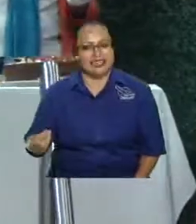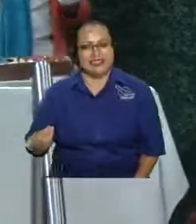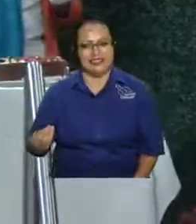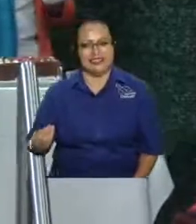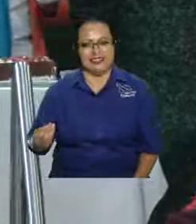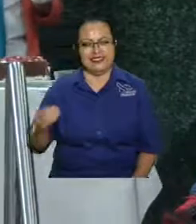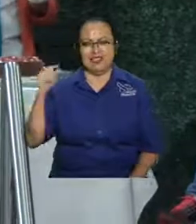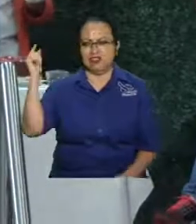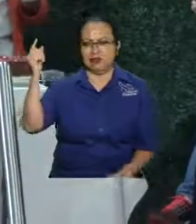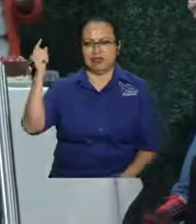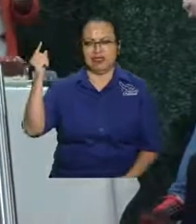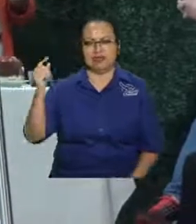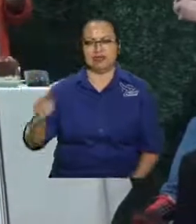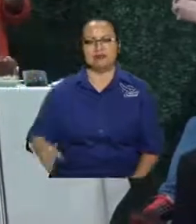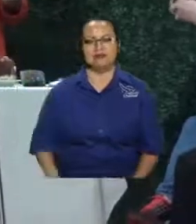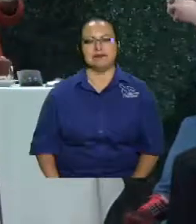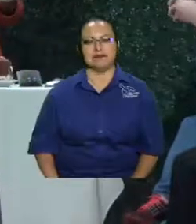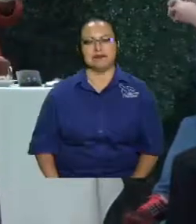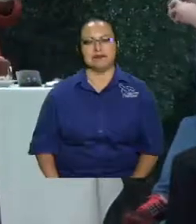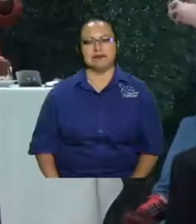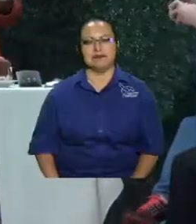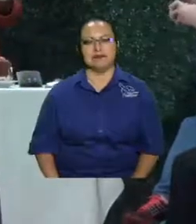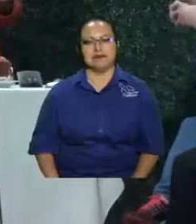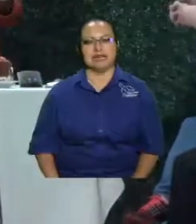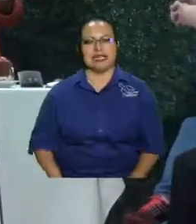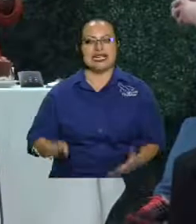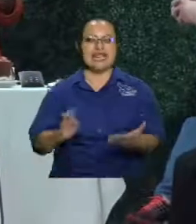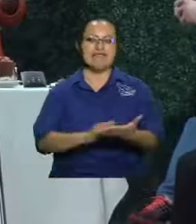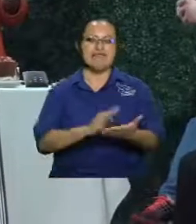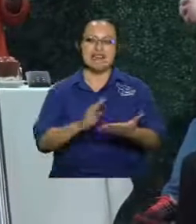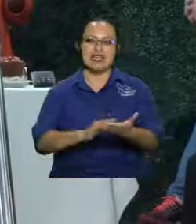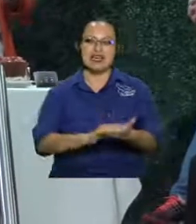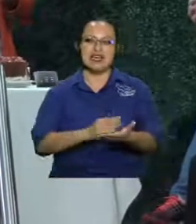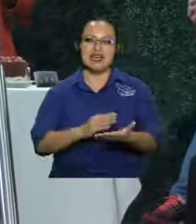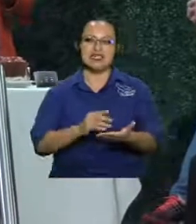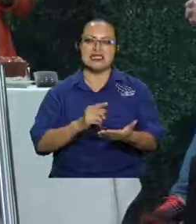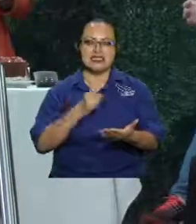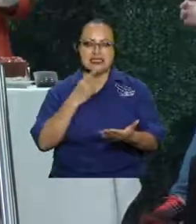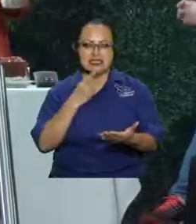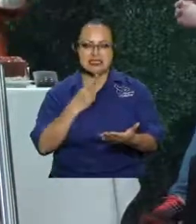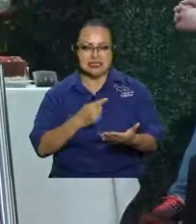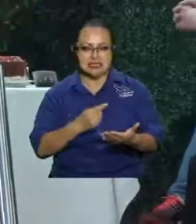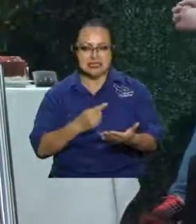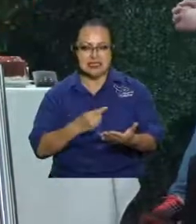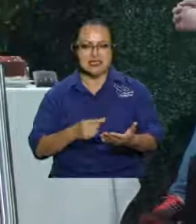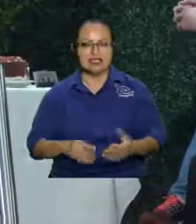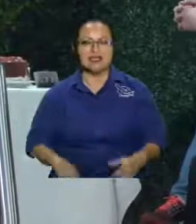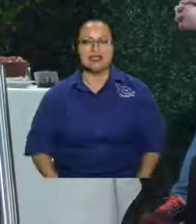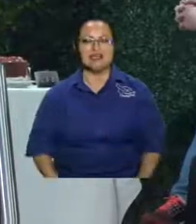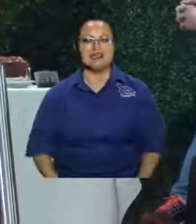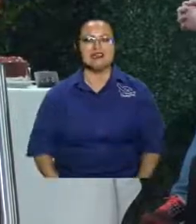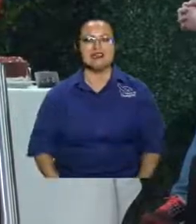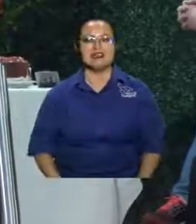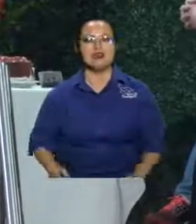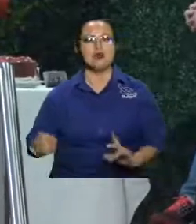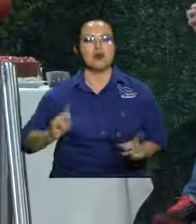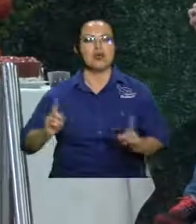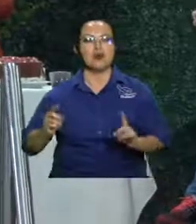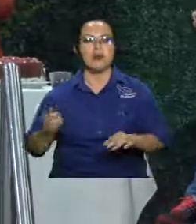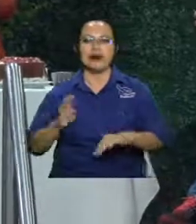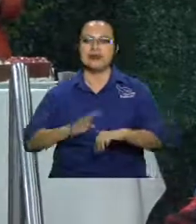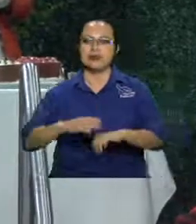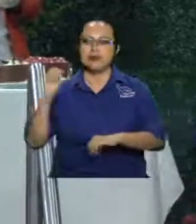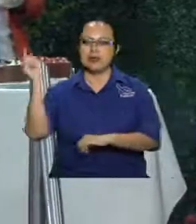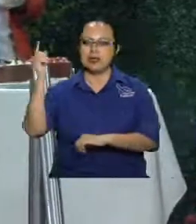¿Qué es lo más importante? No. Según la Biblia, ¿qué es lo más importante? A